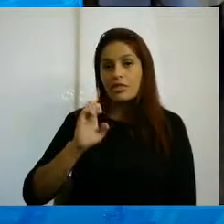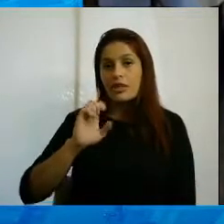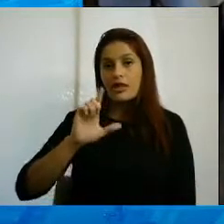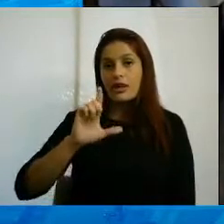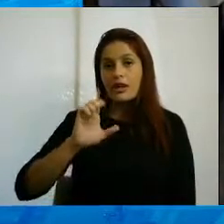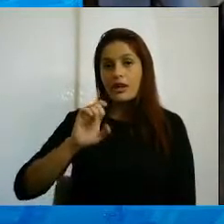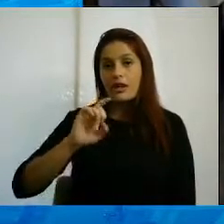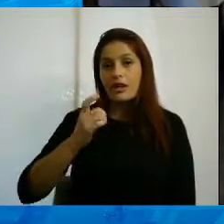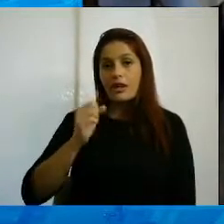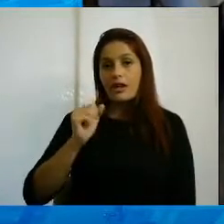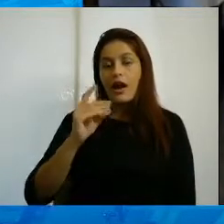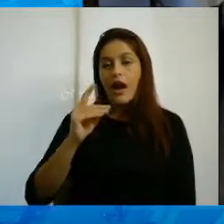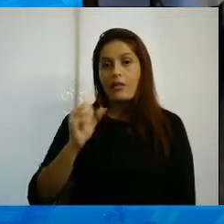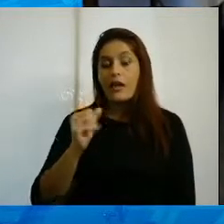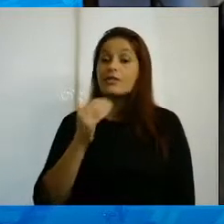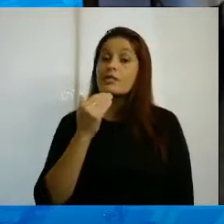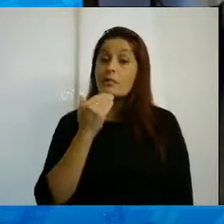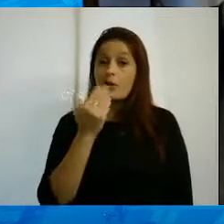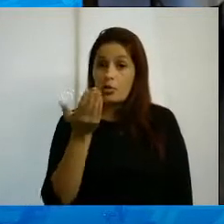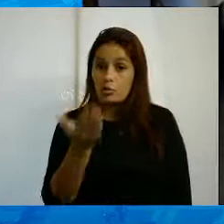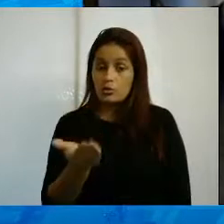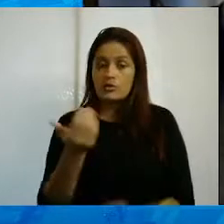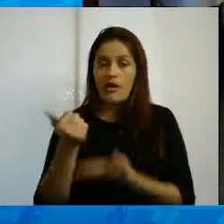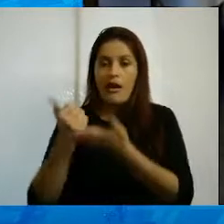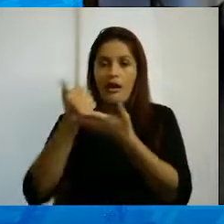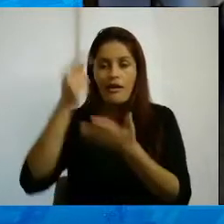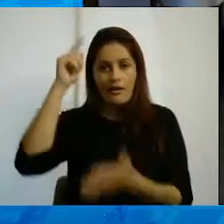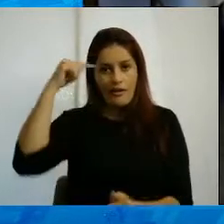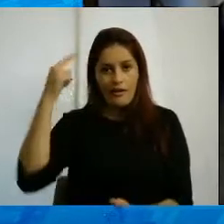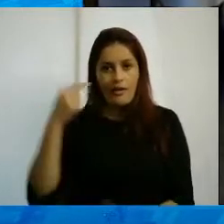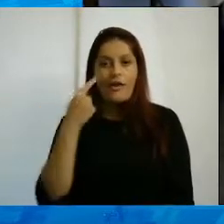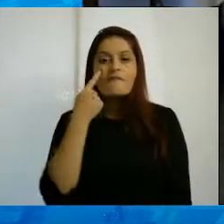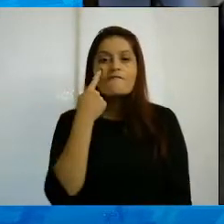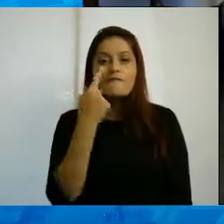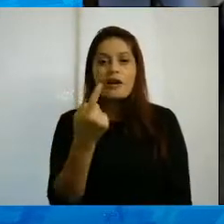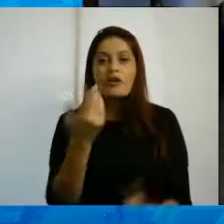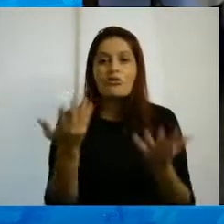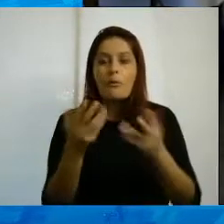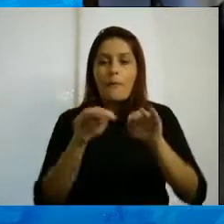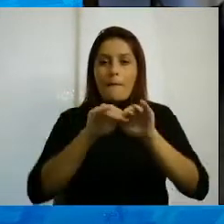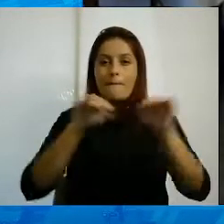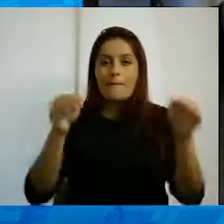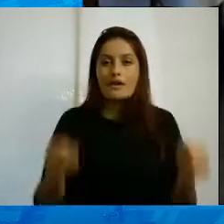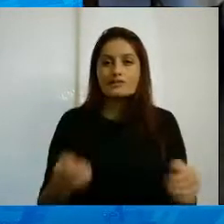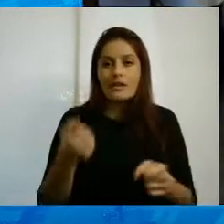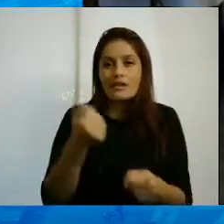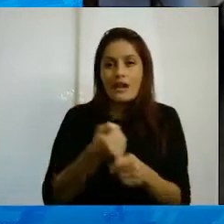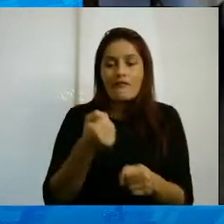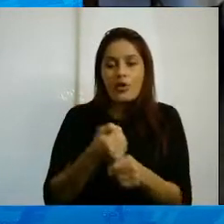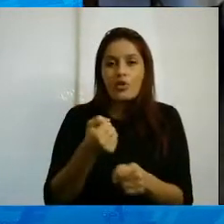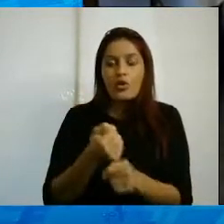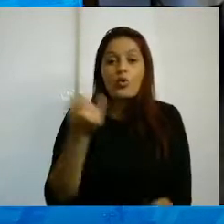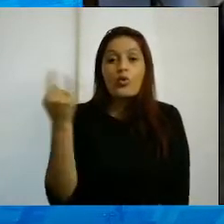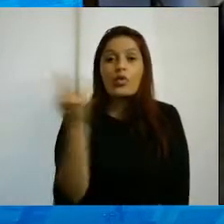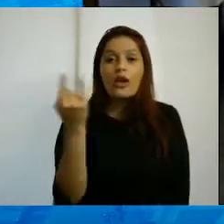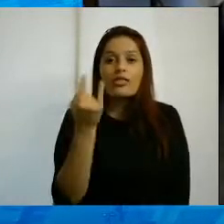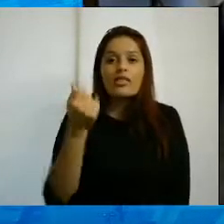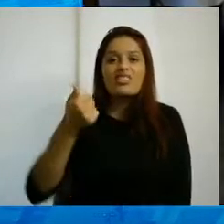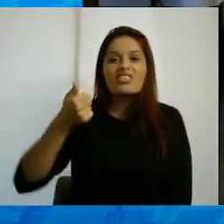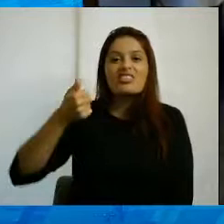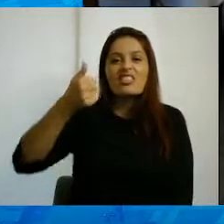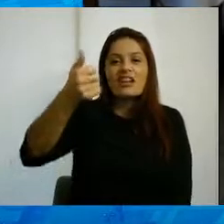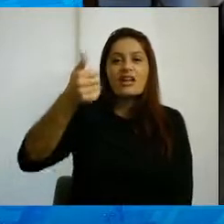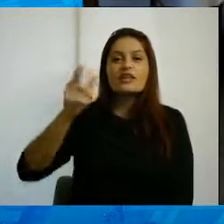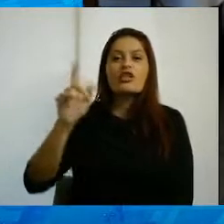usted, alcaldesa, poder ver de realizar unas mesas de trabajo, yo creo que de forma urgente, con los dirigentes del sector